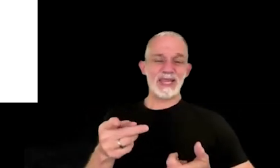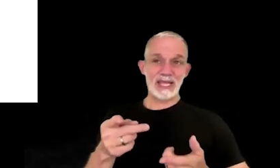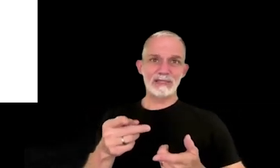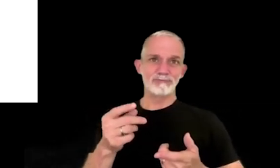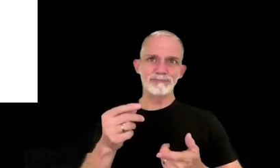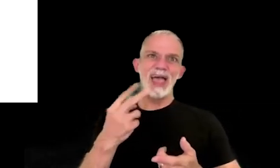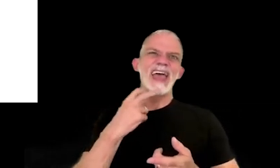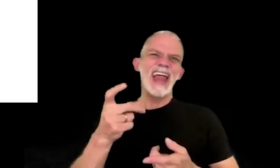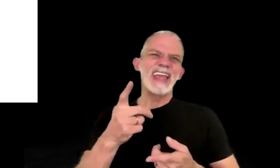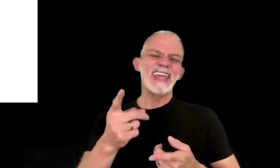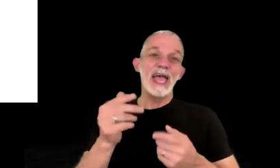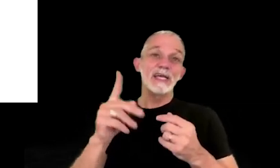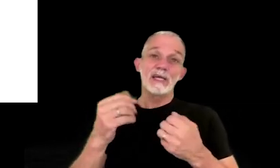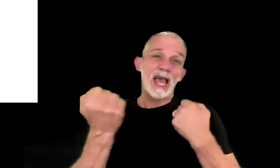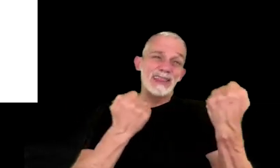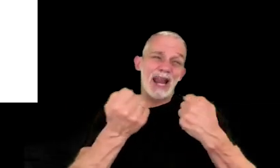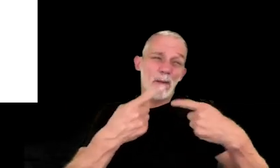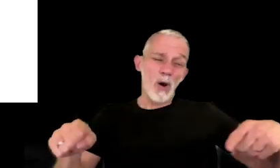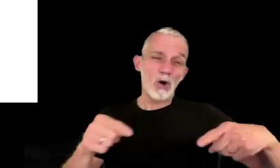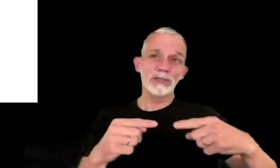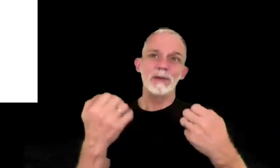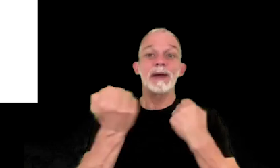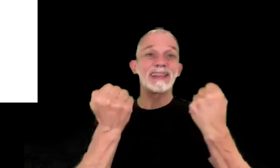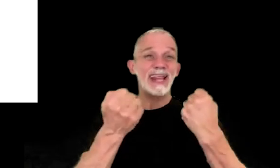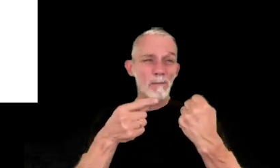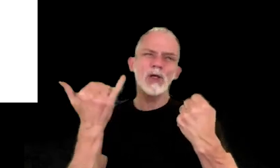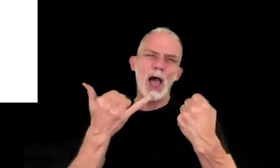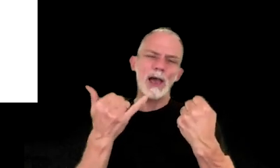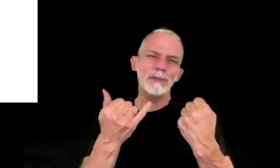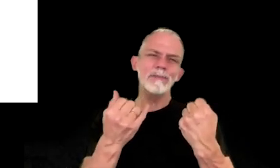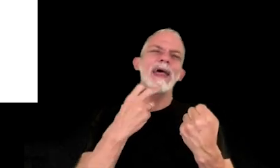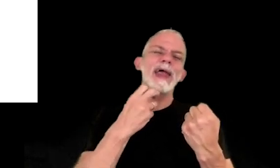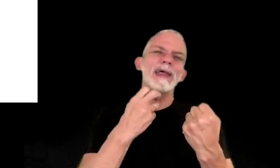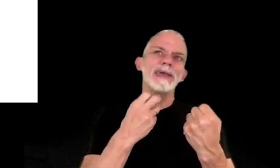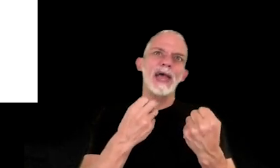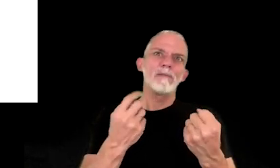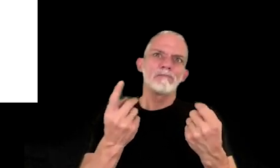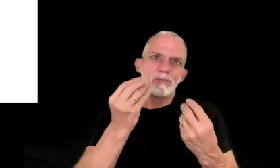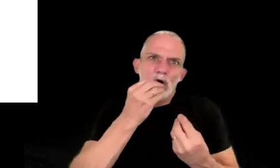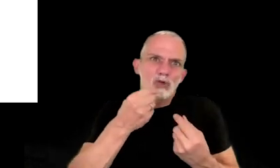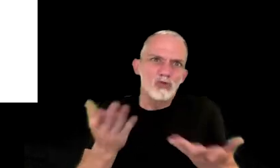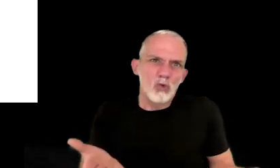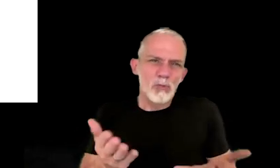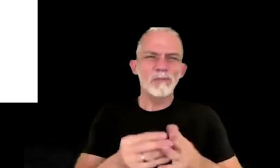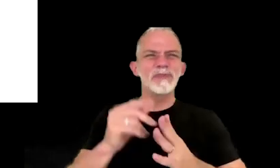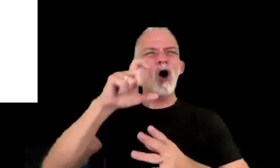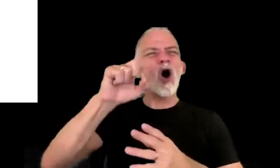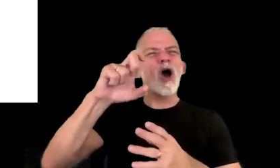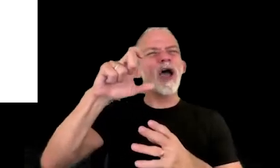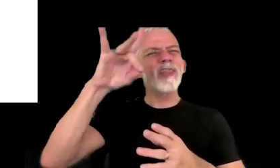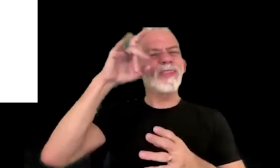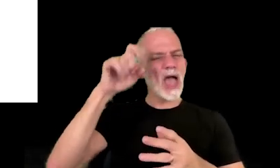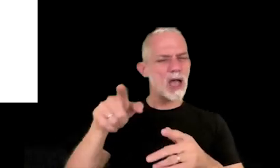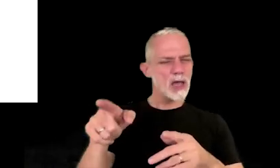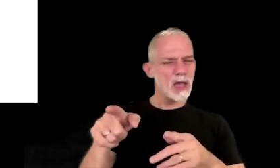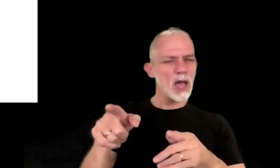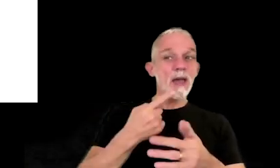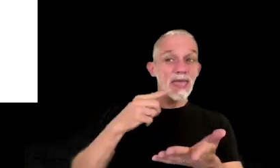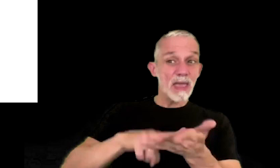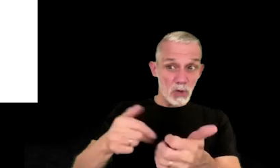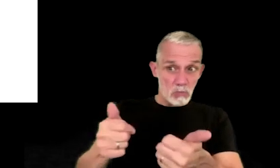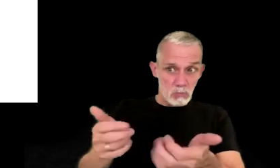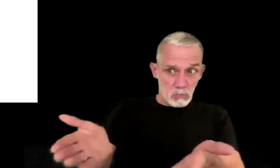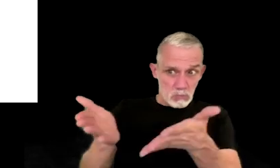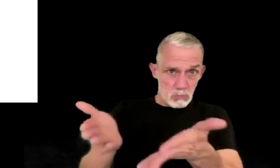fundamental, y el transporte también por el alto consumo energético que tiene. Entonces, la OCDE ya viene trabajando hace tiempo, y la OCDE ve con interés que se apliquen estos tributos